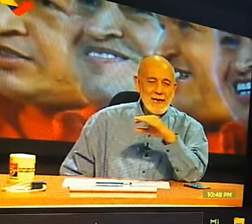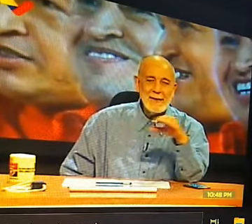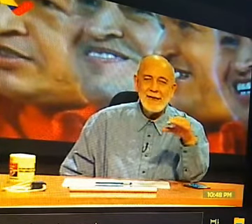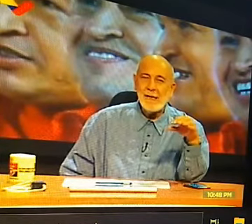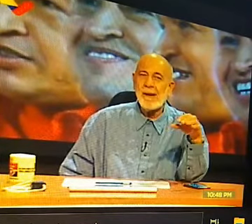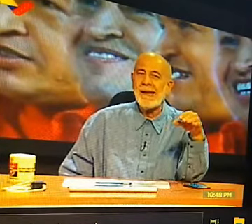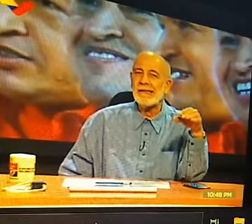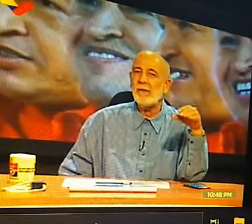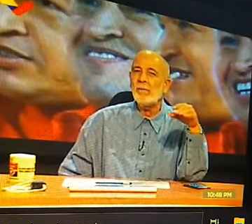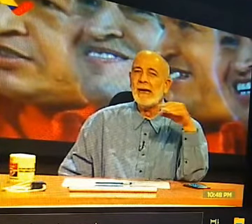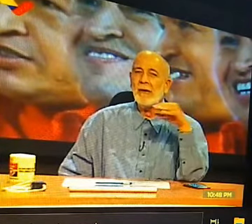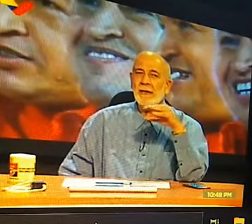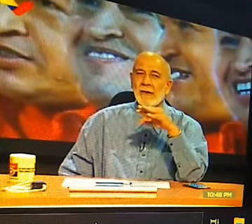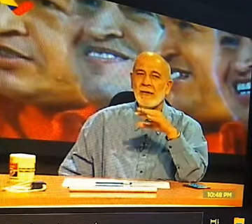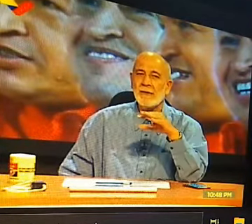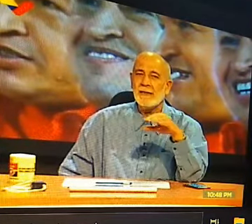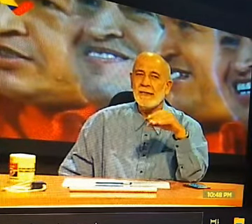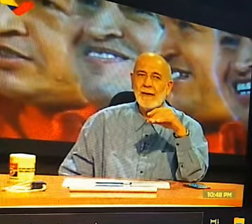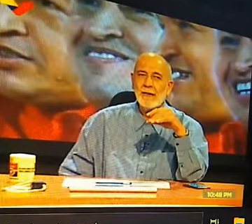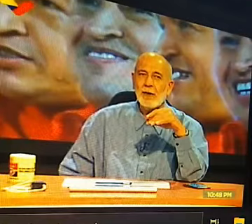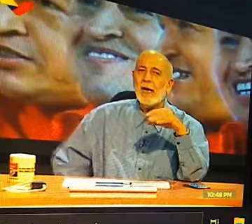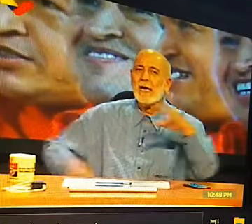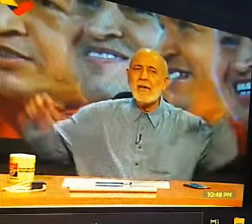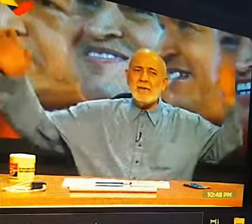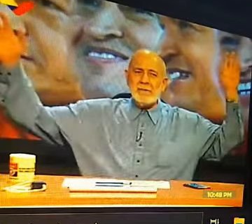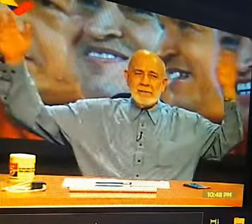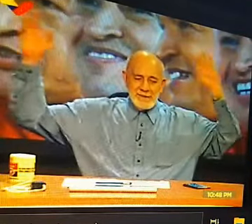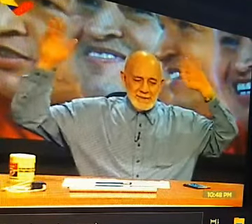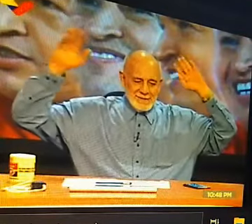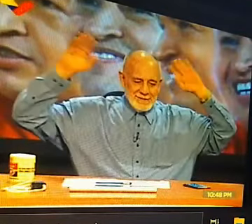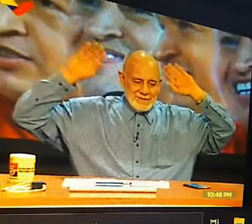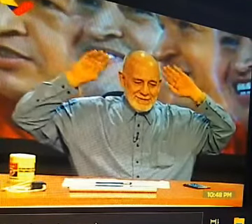voltear y ver y hacer un paneo alrededor del comandante Chávez,